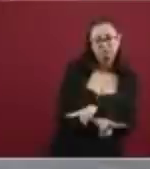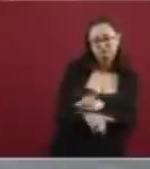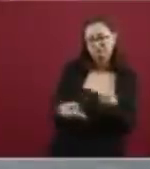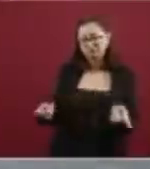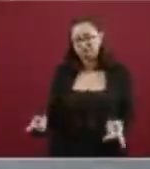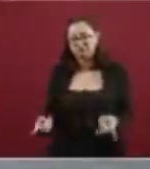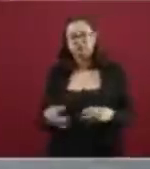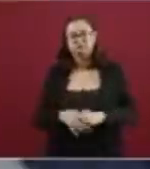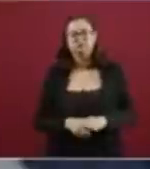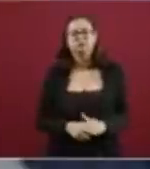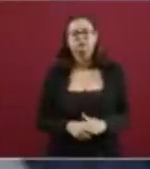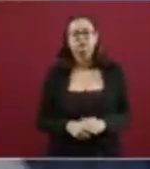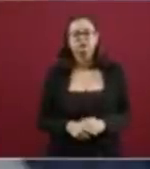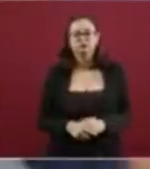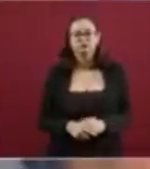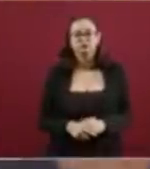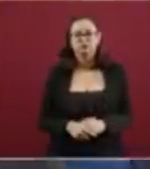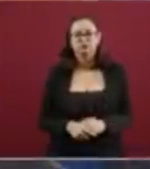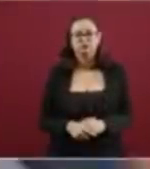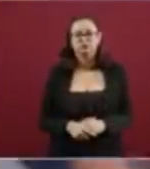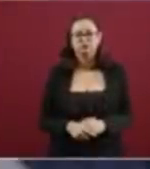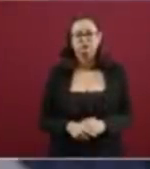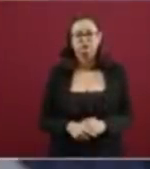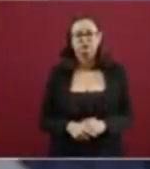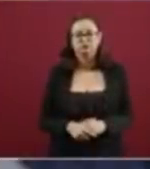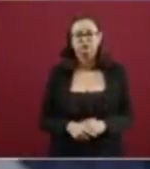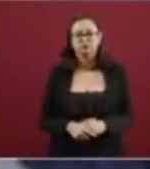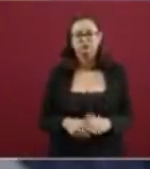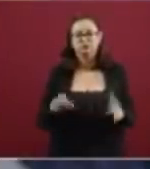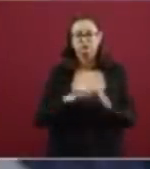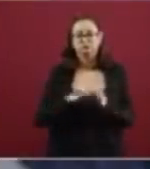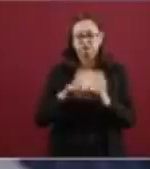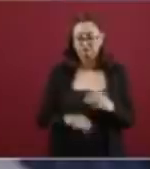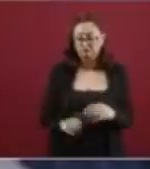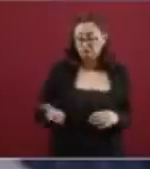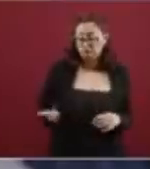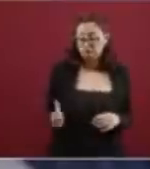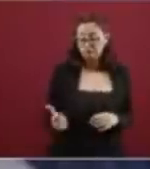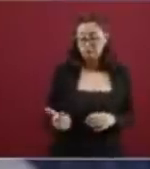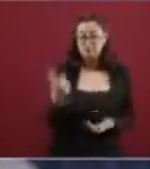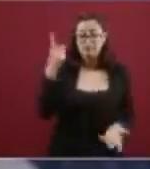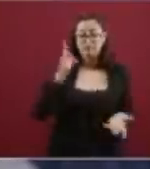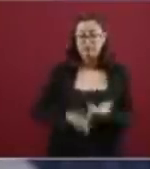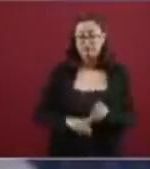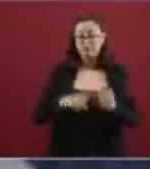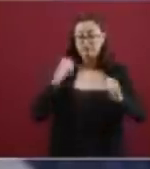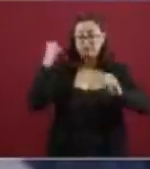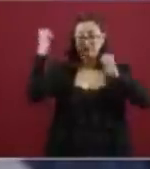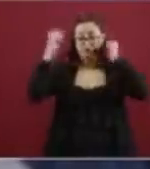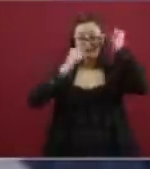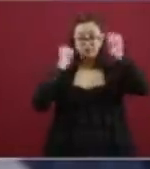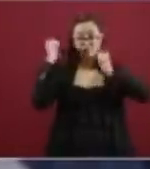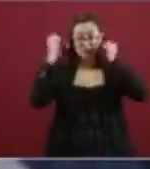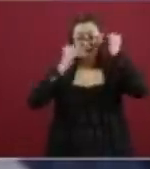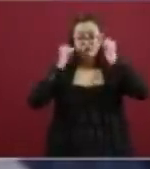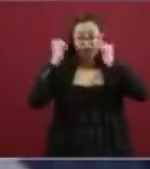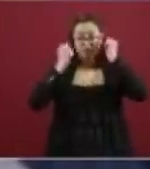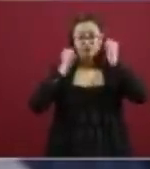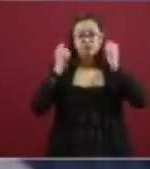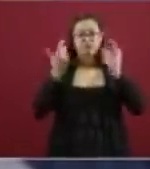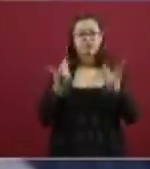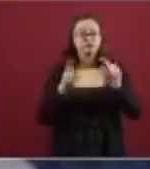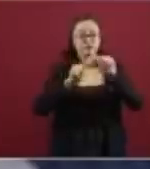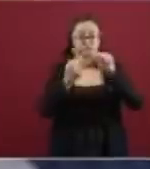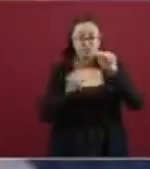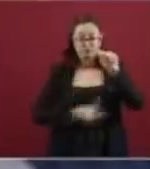viceversa. Hablar de Guanajuato es hablar de turismo, y para saber si a nivel